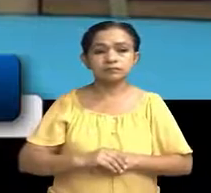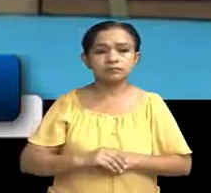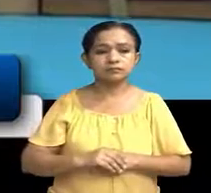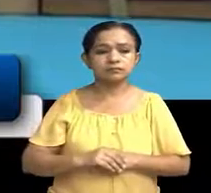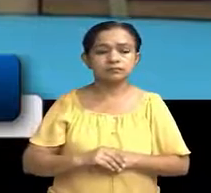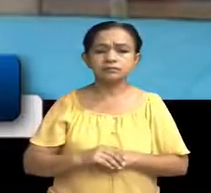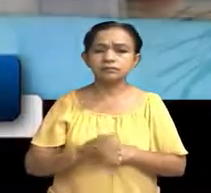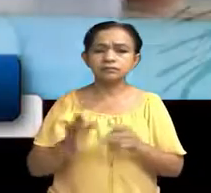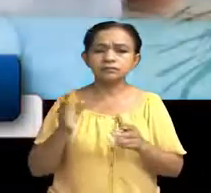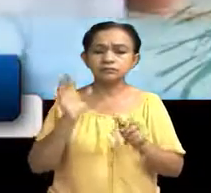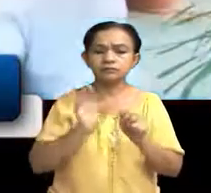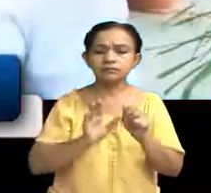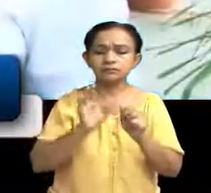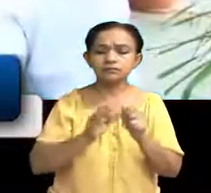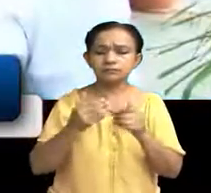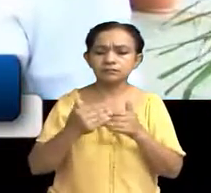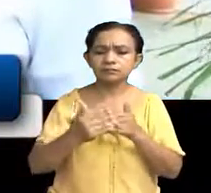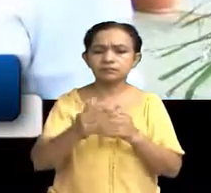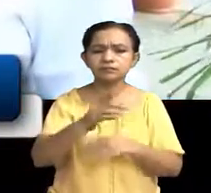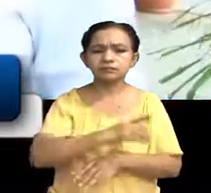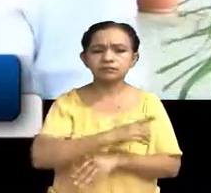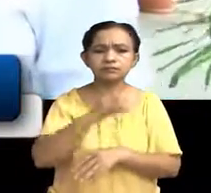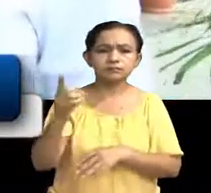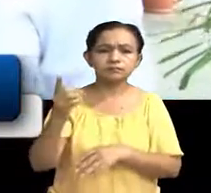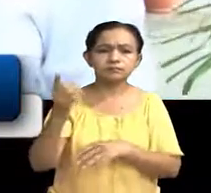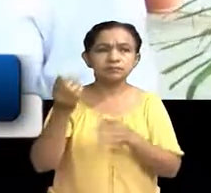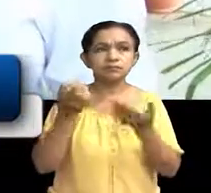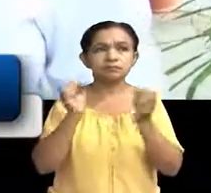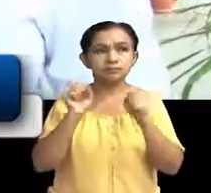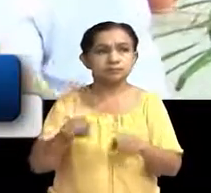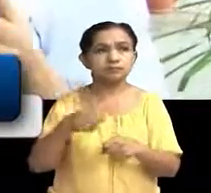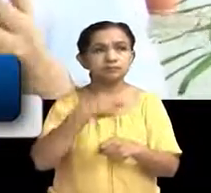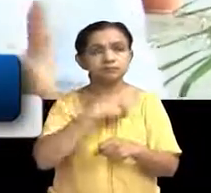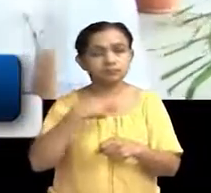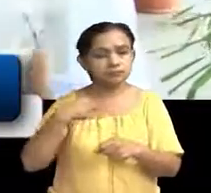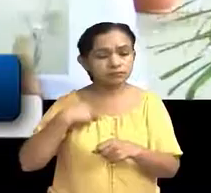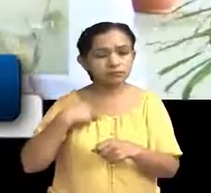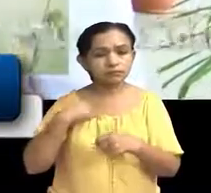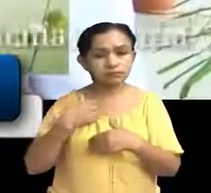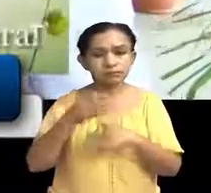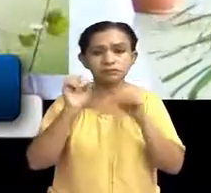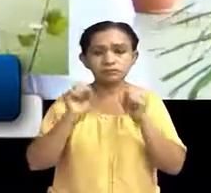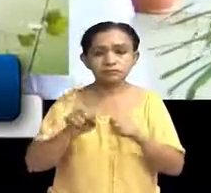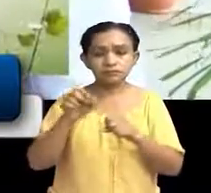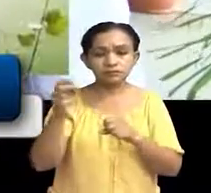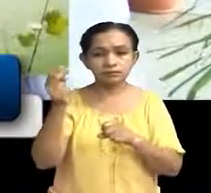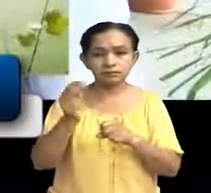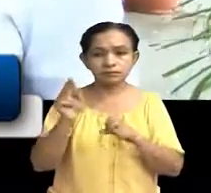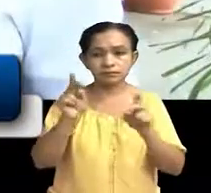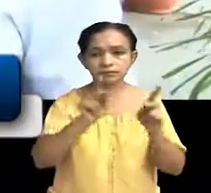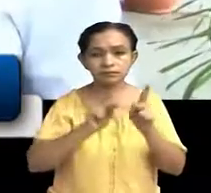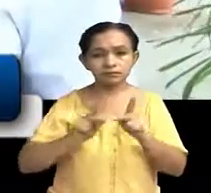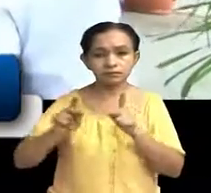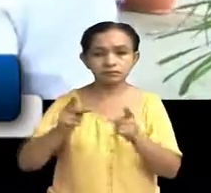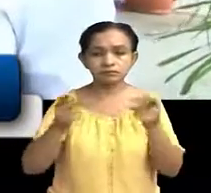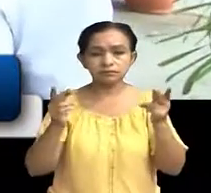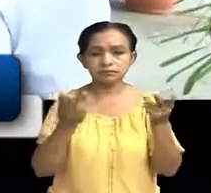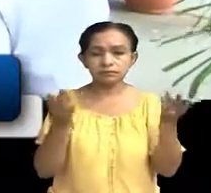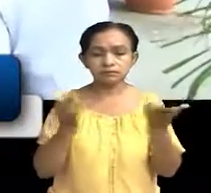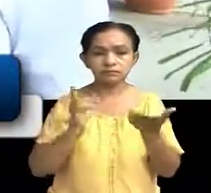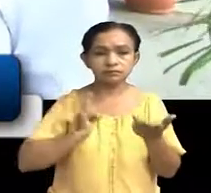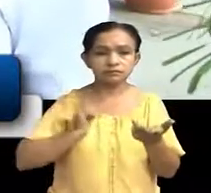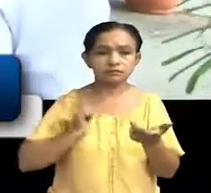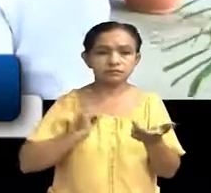¿Electroestímulo cada cuánto es indicado o cada cuánto ustedes se lo pueden aplicar a la persona que